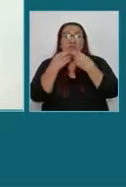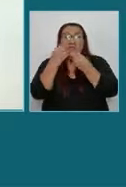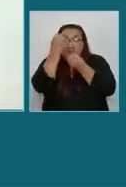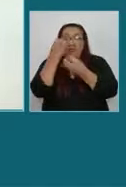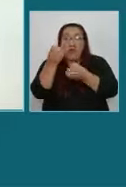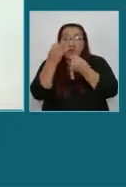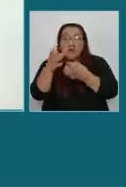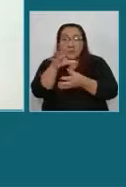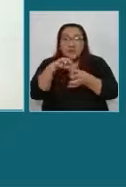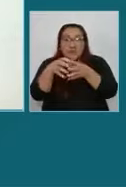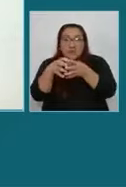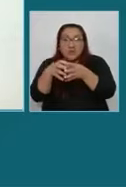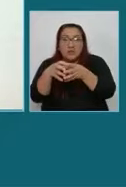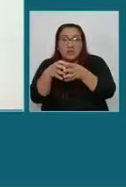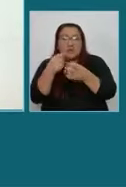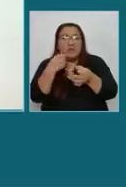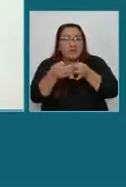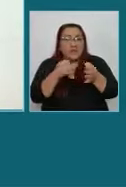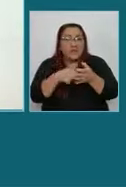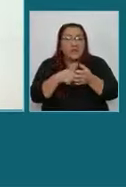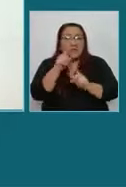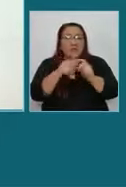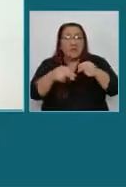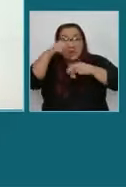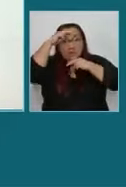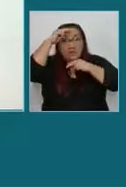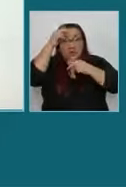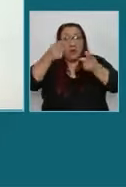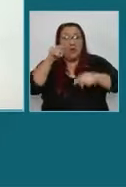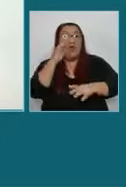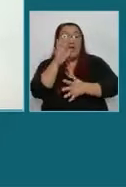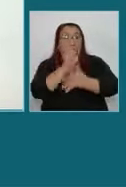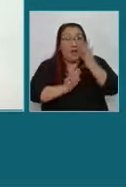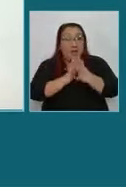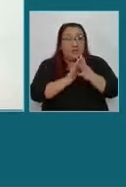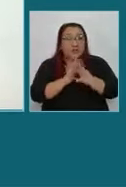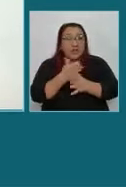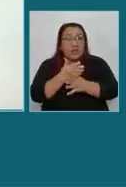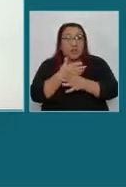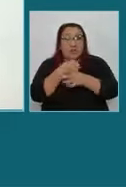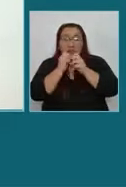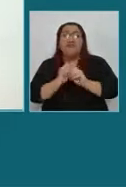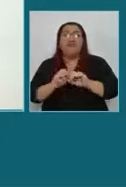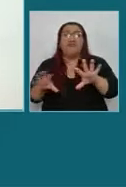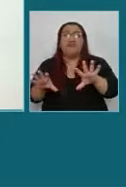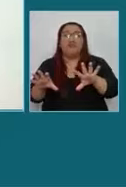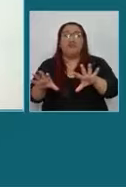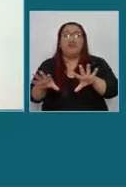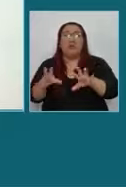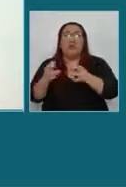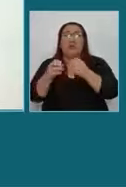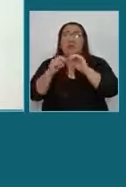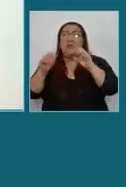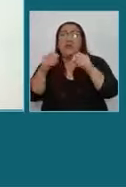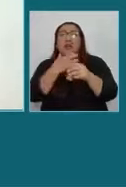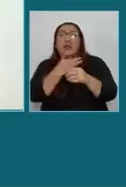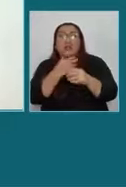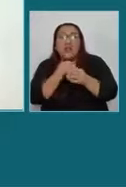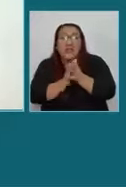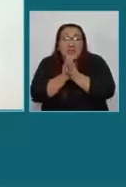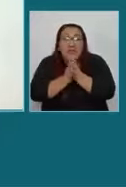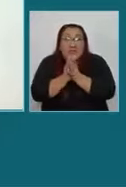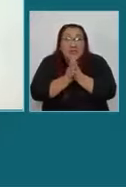y la polarización. Una noticia falsa se comparte 6 veces más rápido que una noticia verdadera. Como nos captan